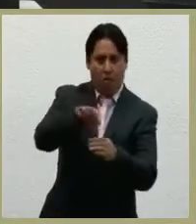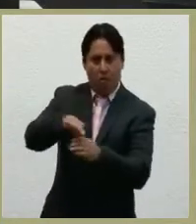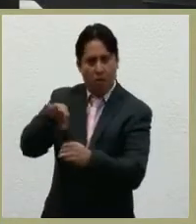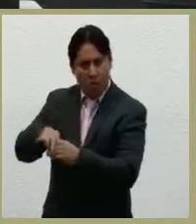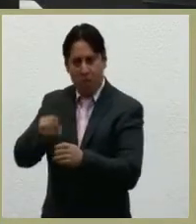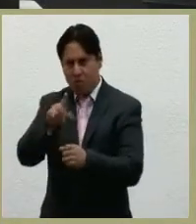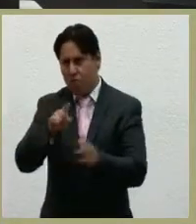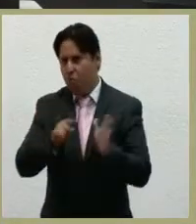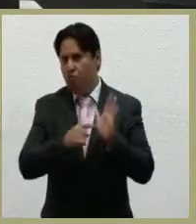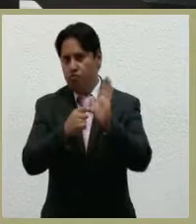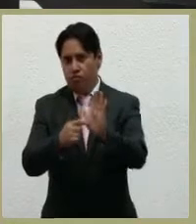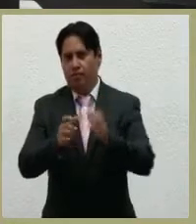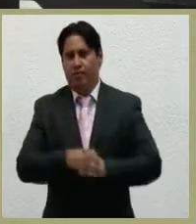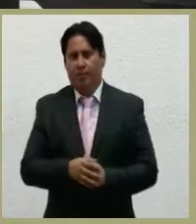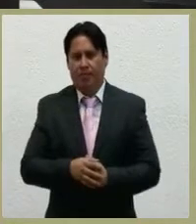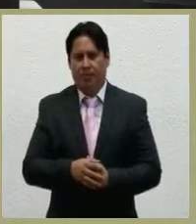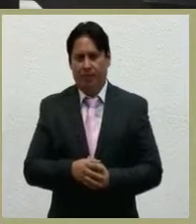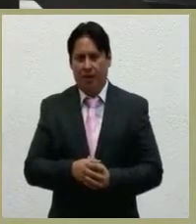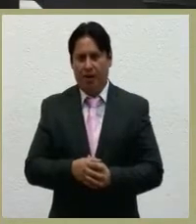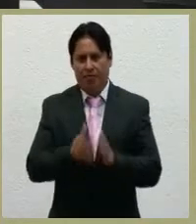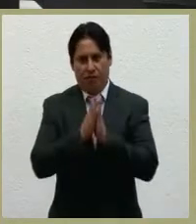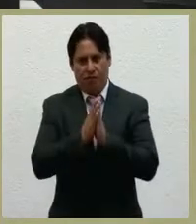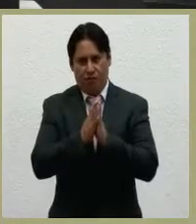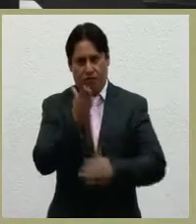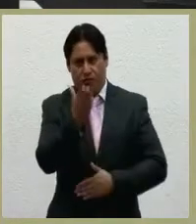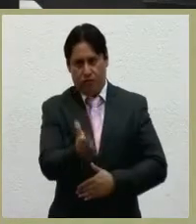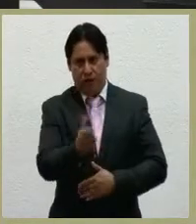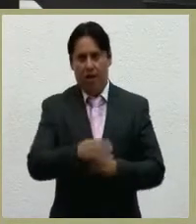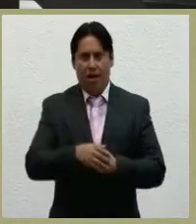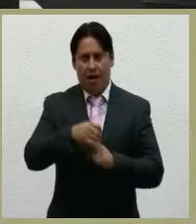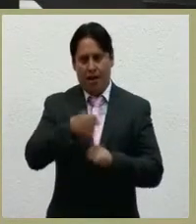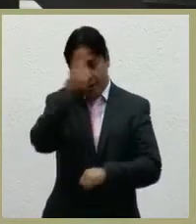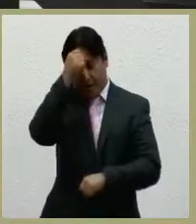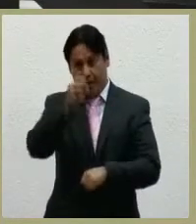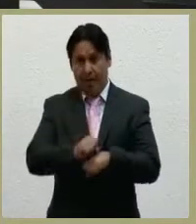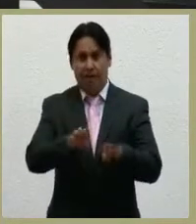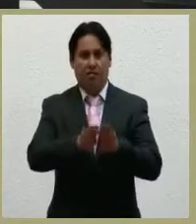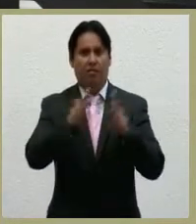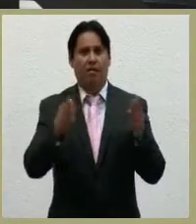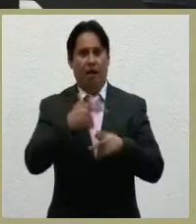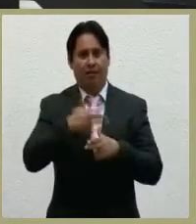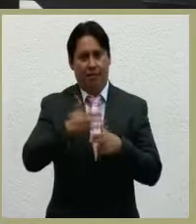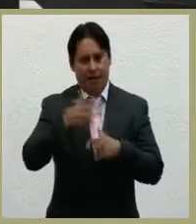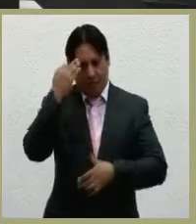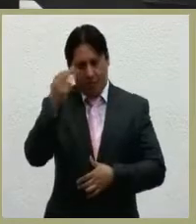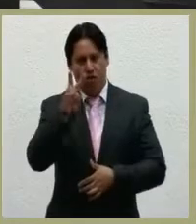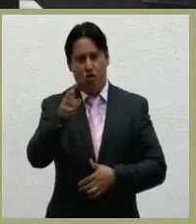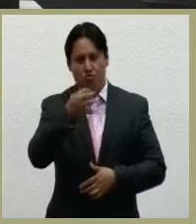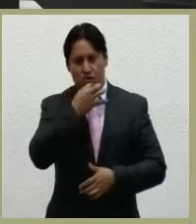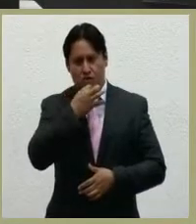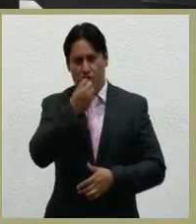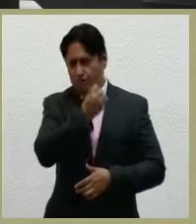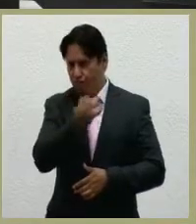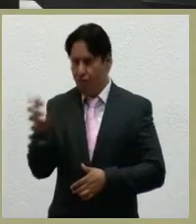dictamen presentado. Por lo que solicito a la Secretaría de Servicios Parlamentarios abra el sistema electrónico hasta por un tiempo máximo de 2 minutos para que